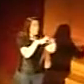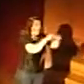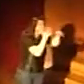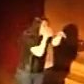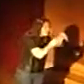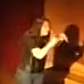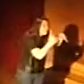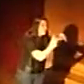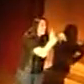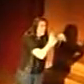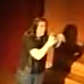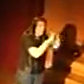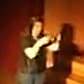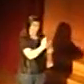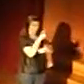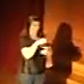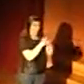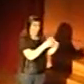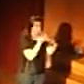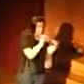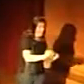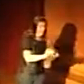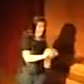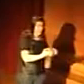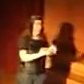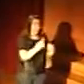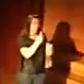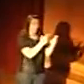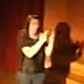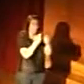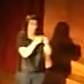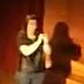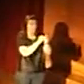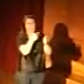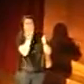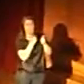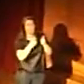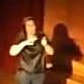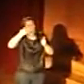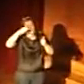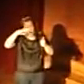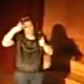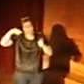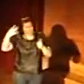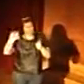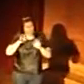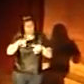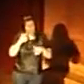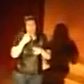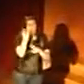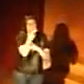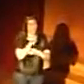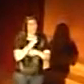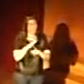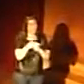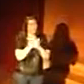villamil ha reconstruido un gran telón de fondo vamos a decirlo así para representar una escena de procesión en un